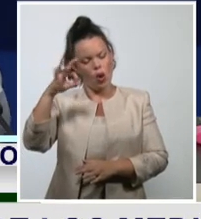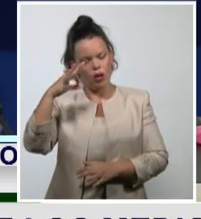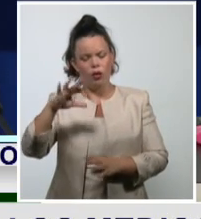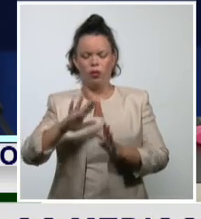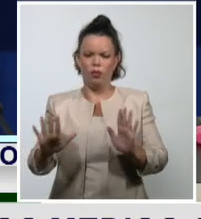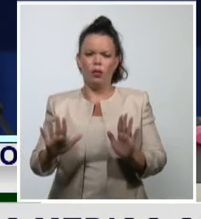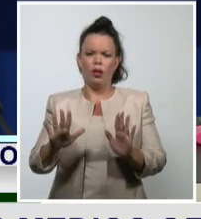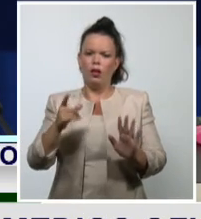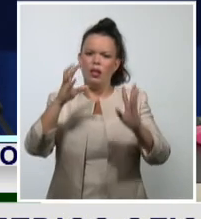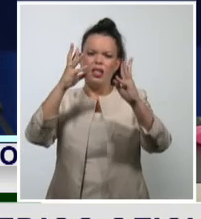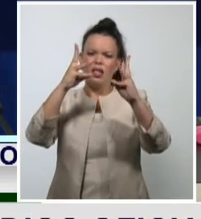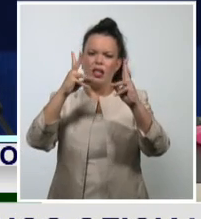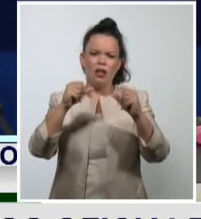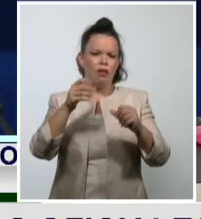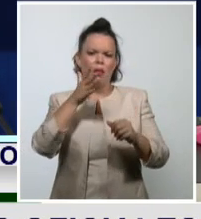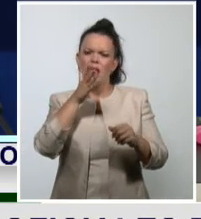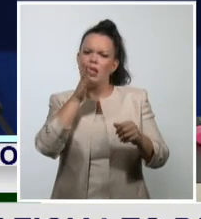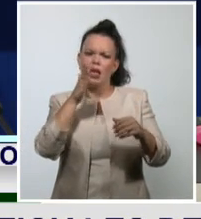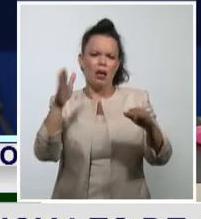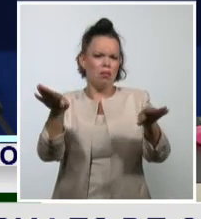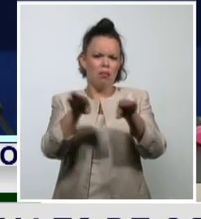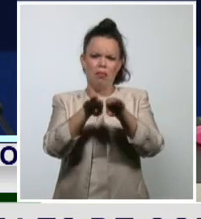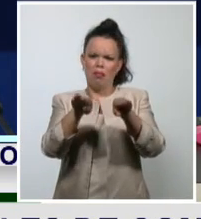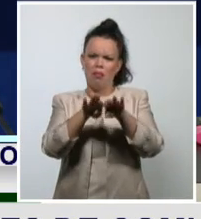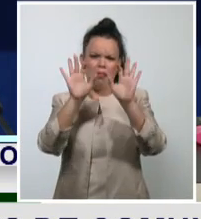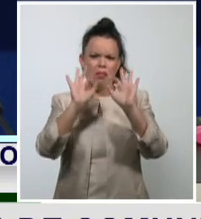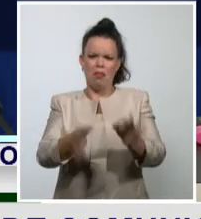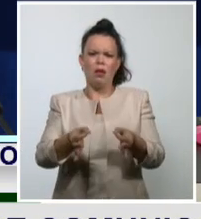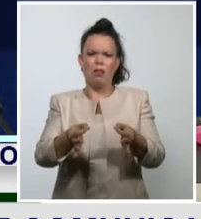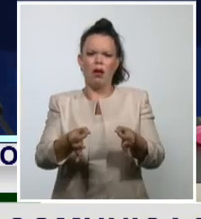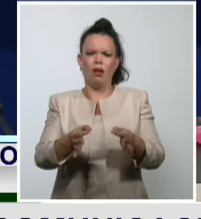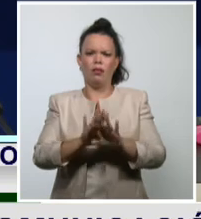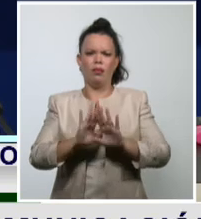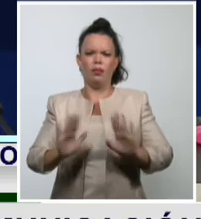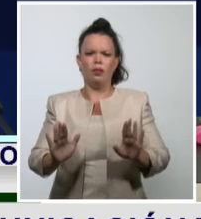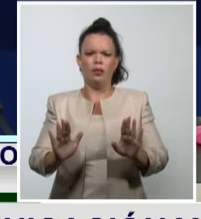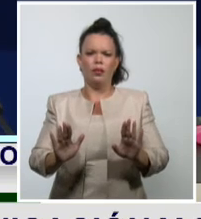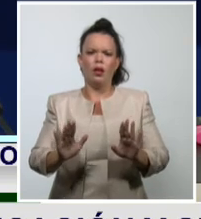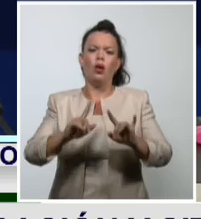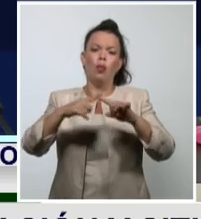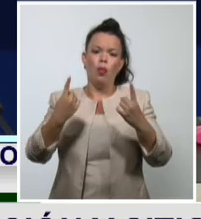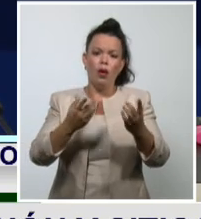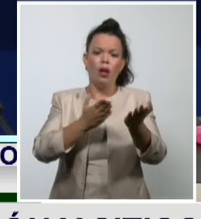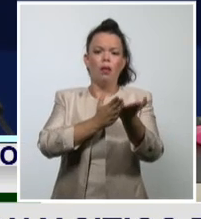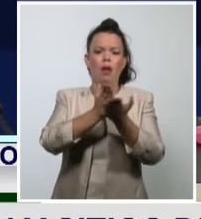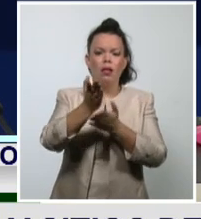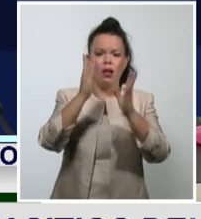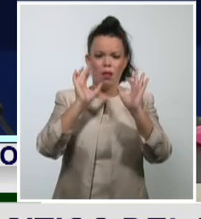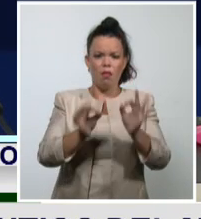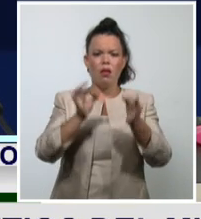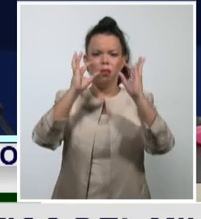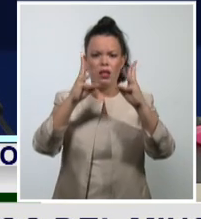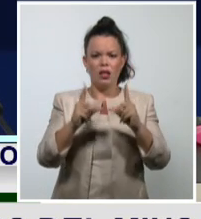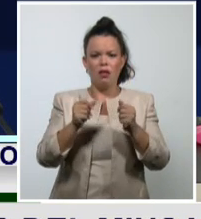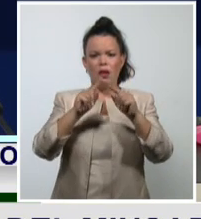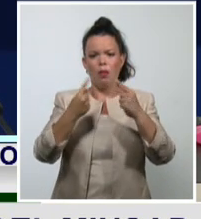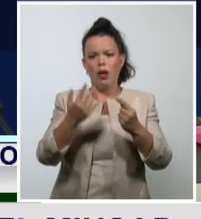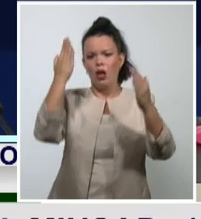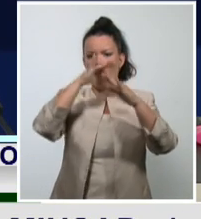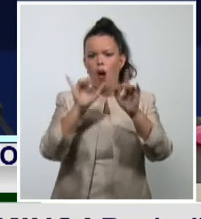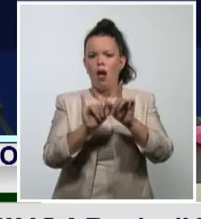muchas modificaciones porque no están entrando, no están saliendo, por lo tanto se mantienen en